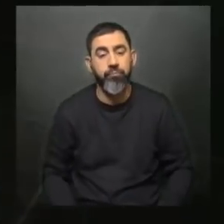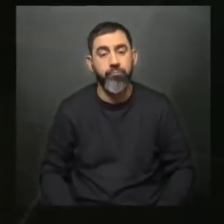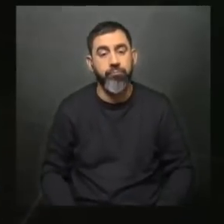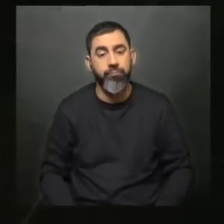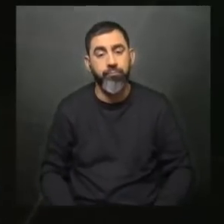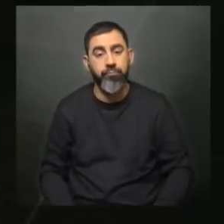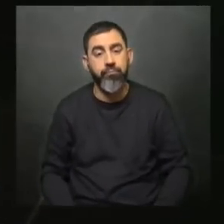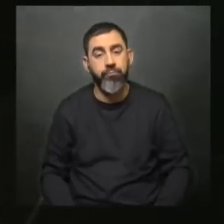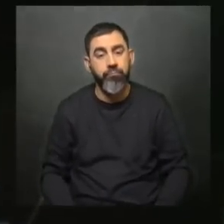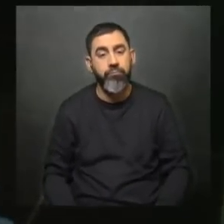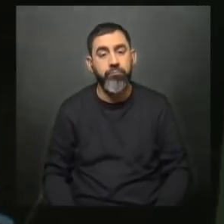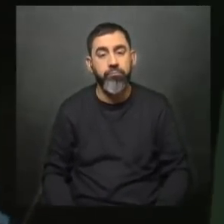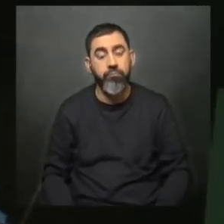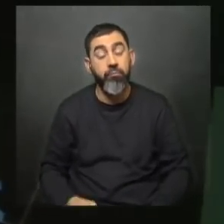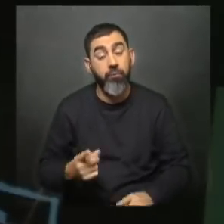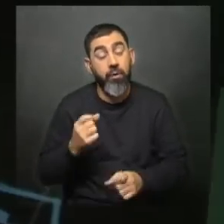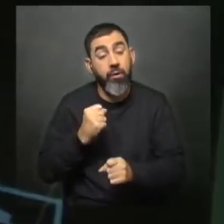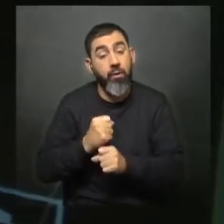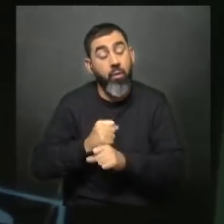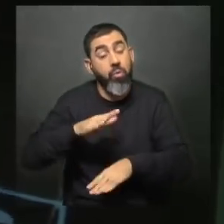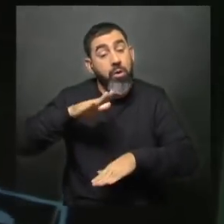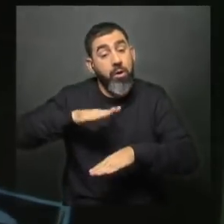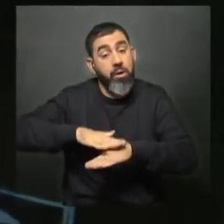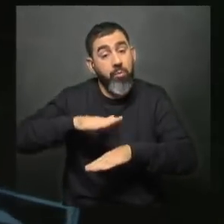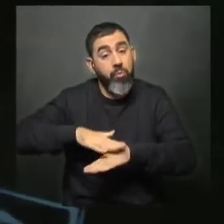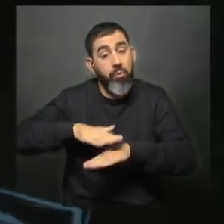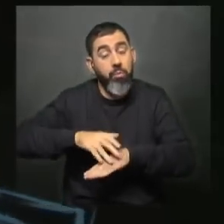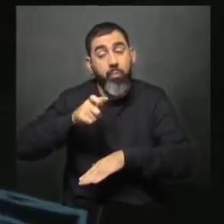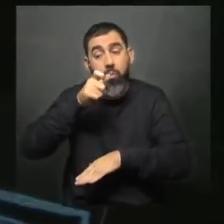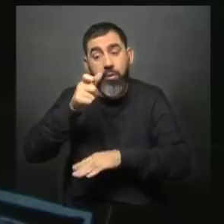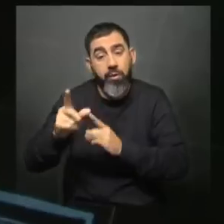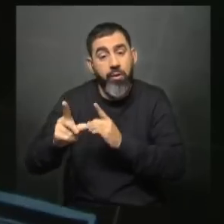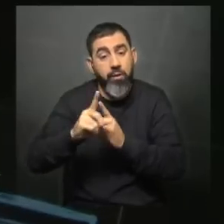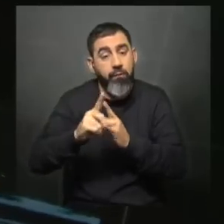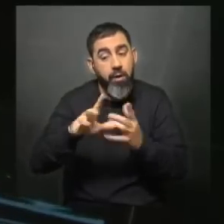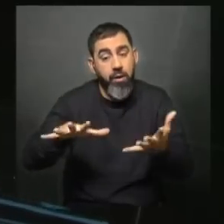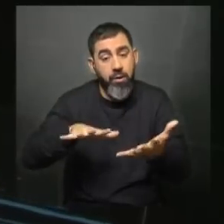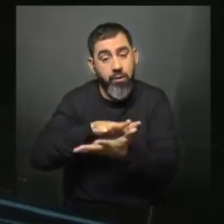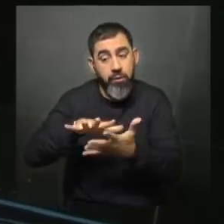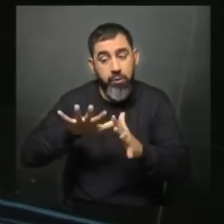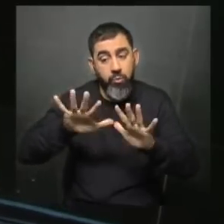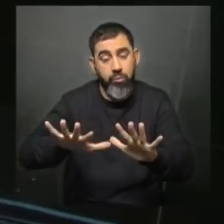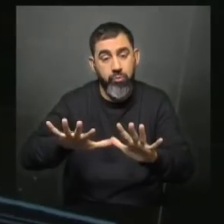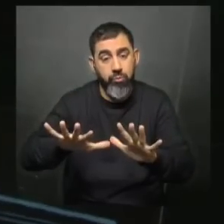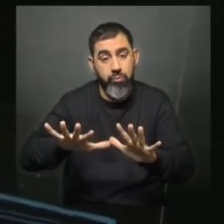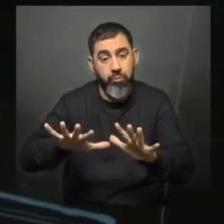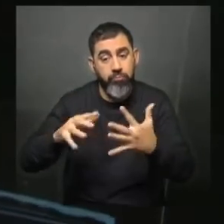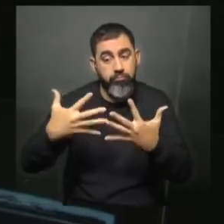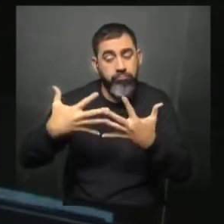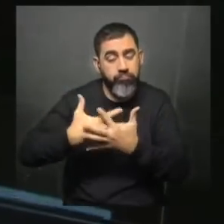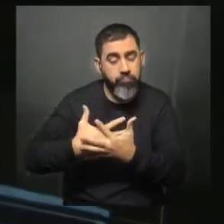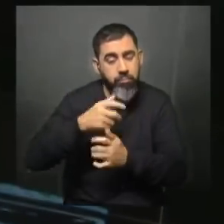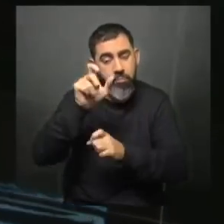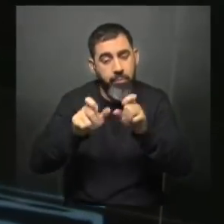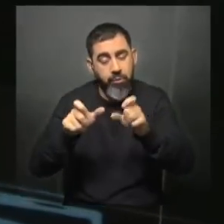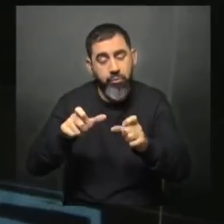este de mucha responsabilidad por lo que implica este la atención en una situación de que se llama precariedad